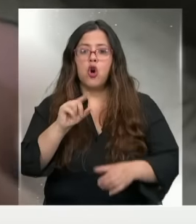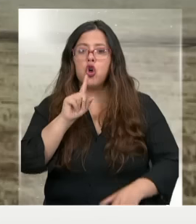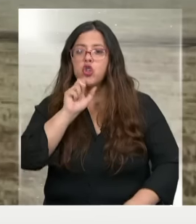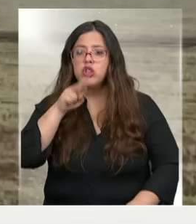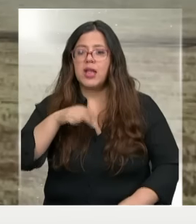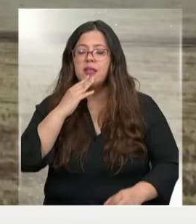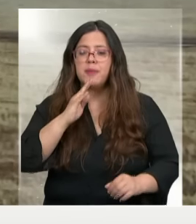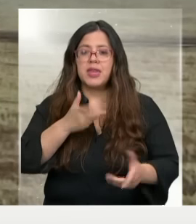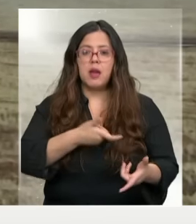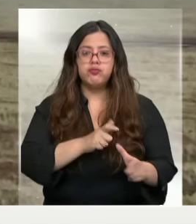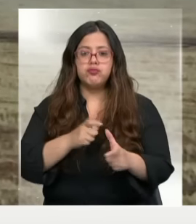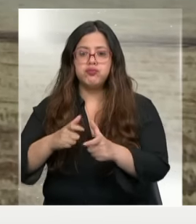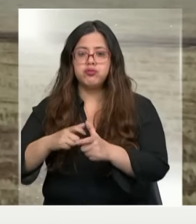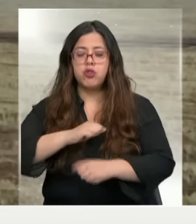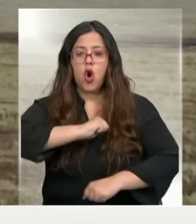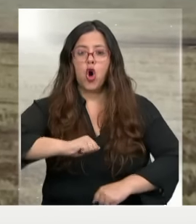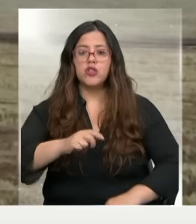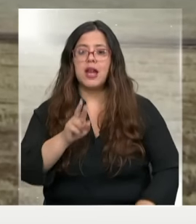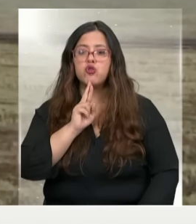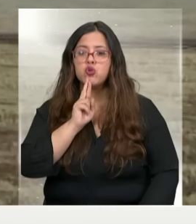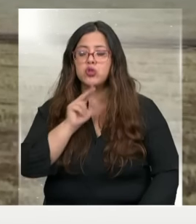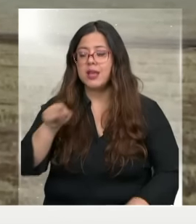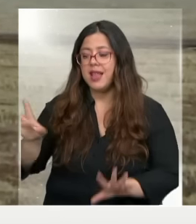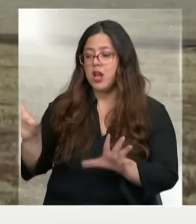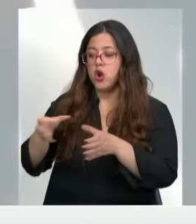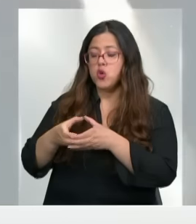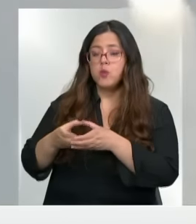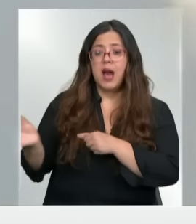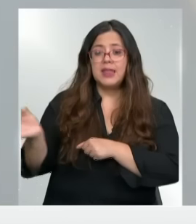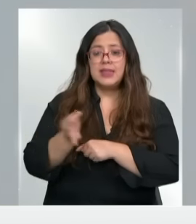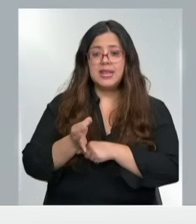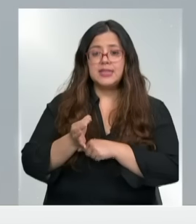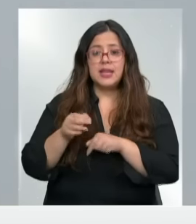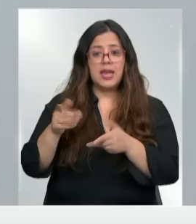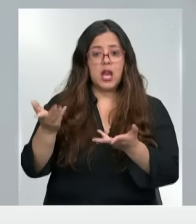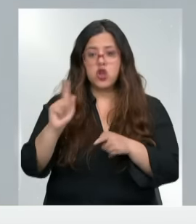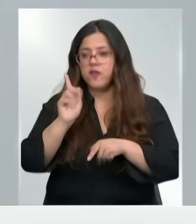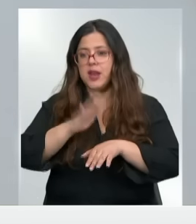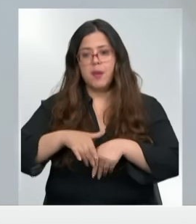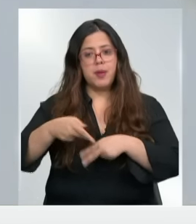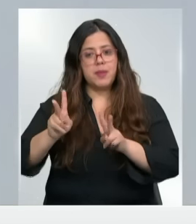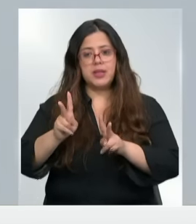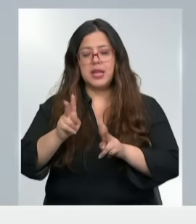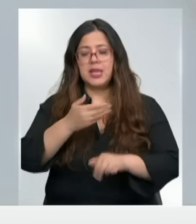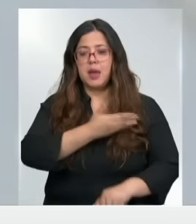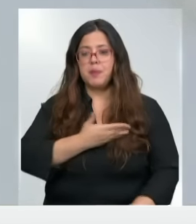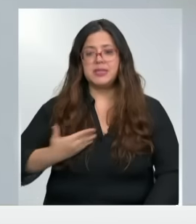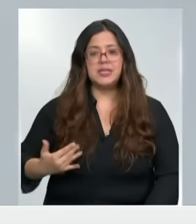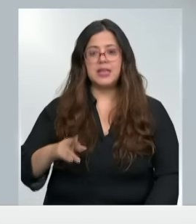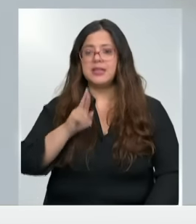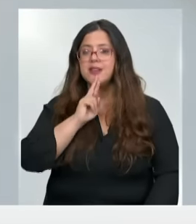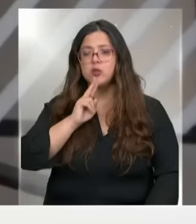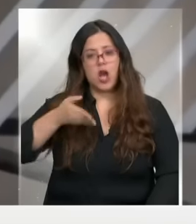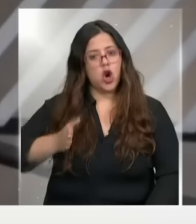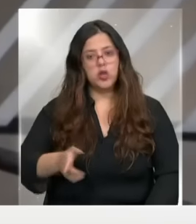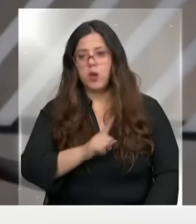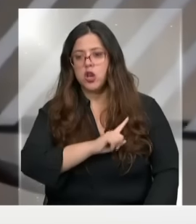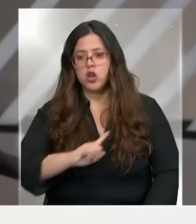en guerra con Rusia, mientras desde la agrupación aseguran que no dejarán que el líder ruso se salga con la